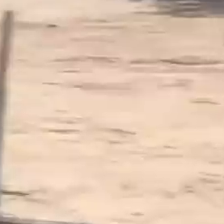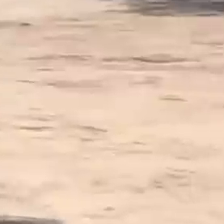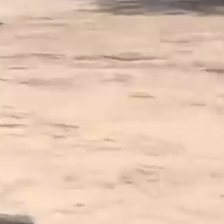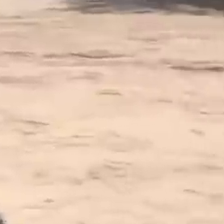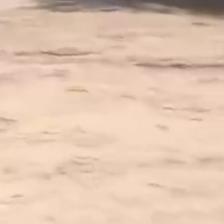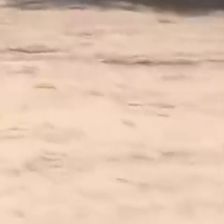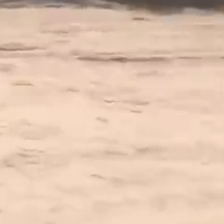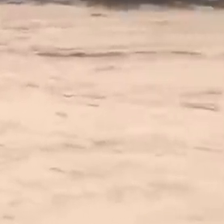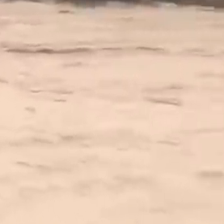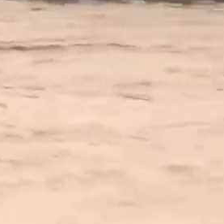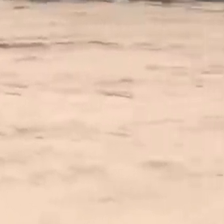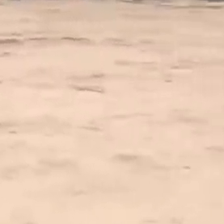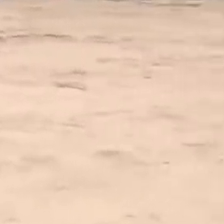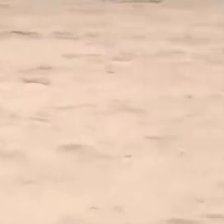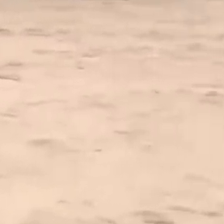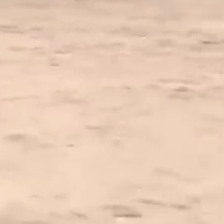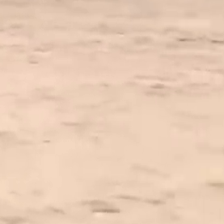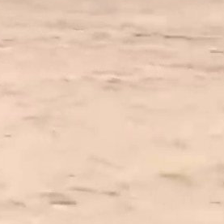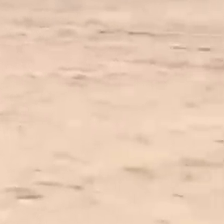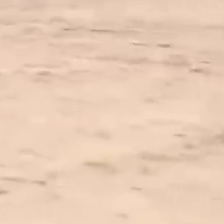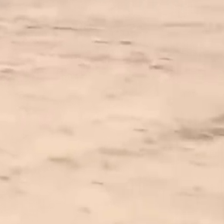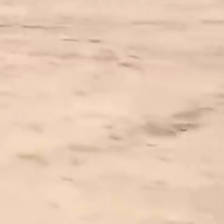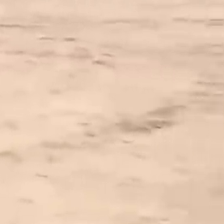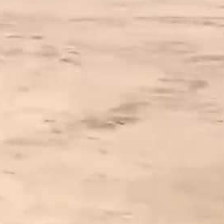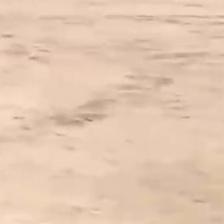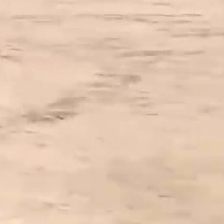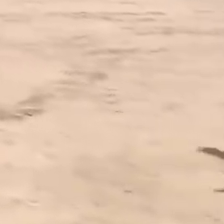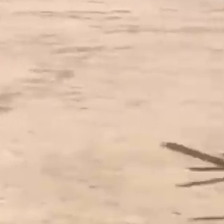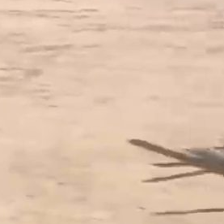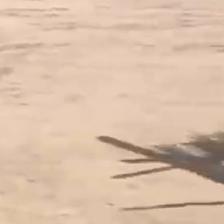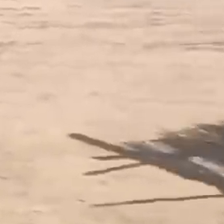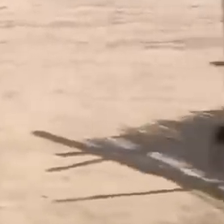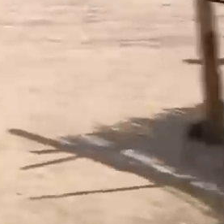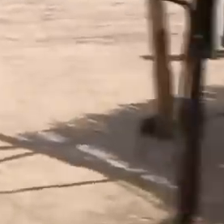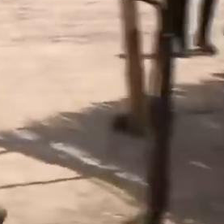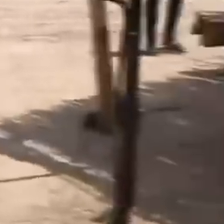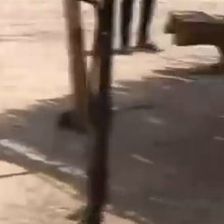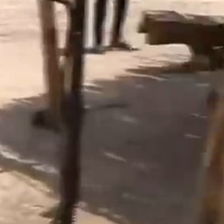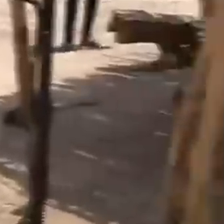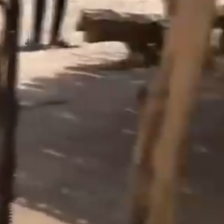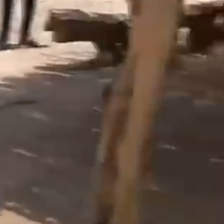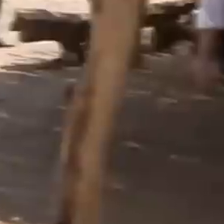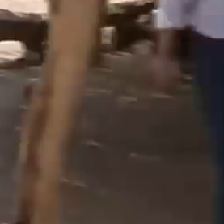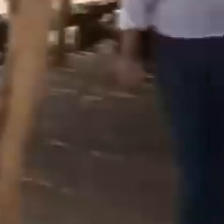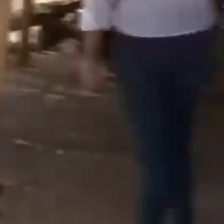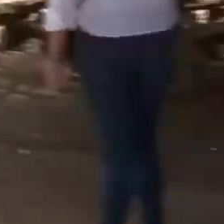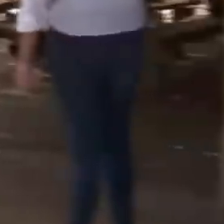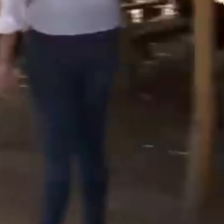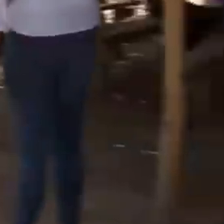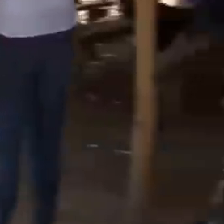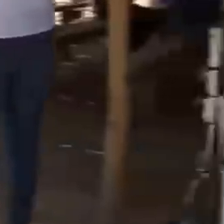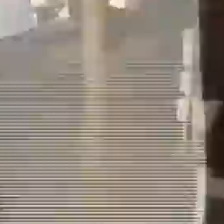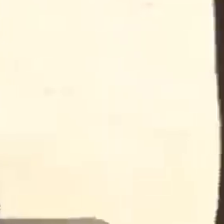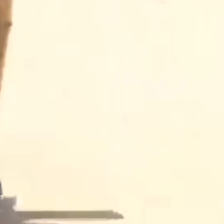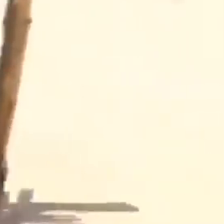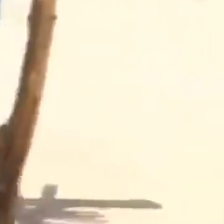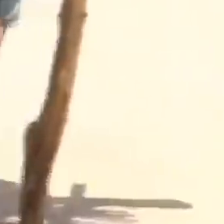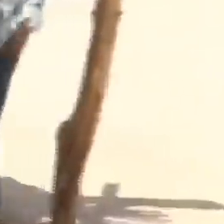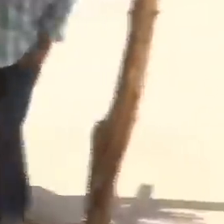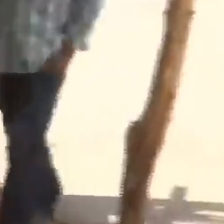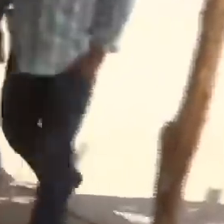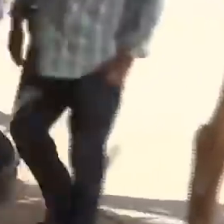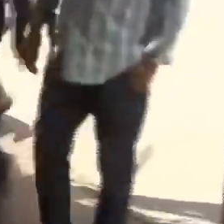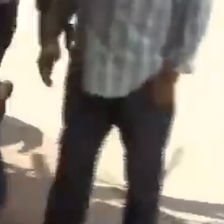canal y compartan nuestros contenidos para que más gente vea y sepa que realmente el presidente de México